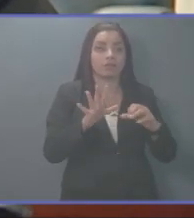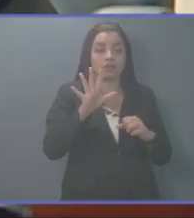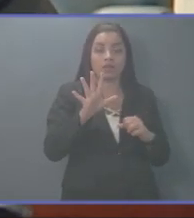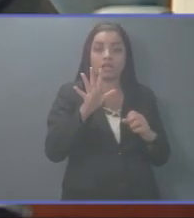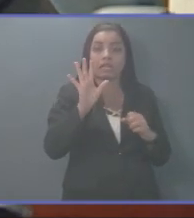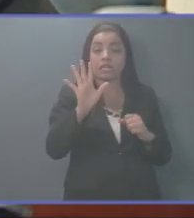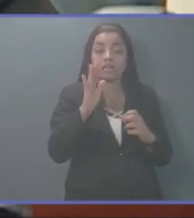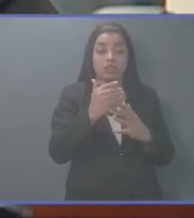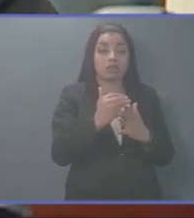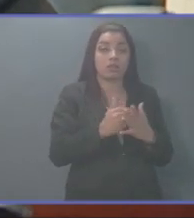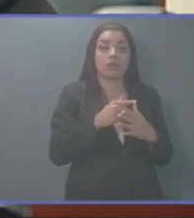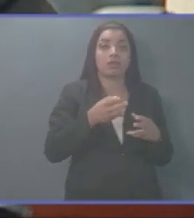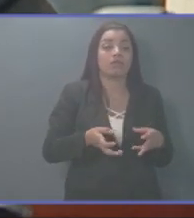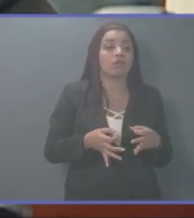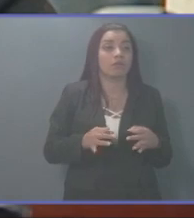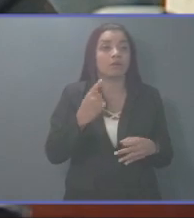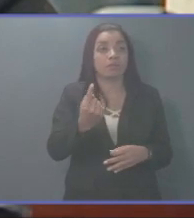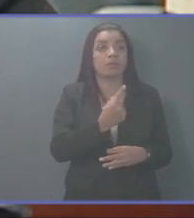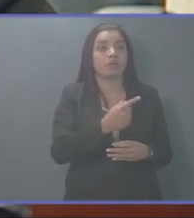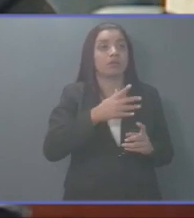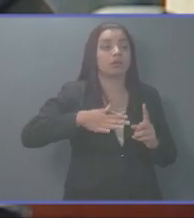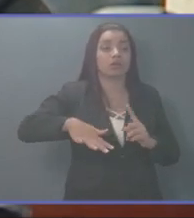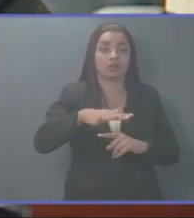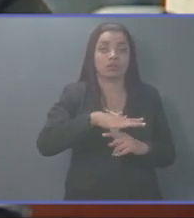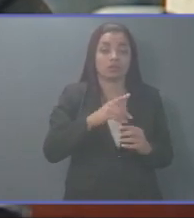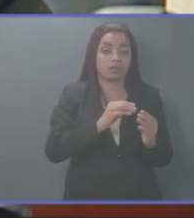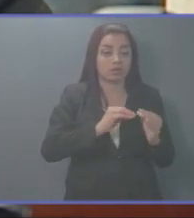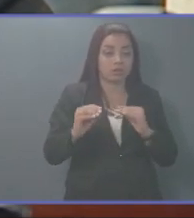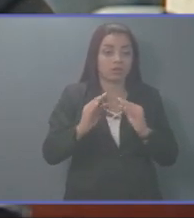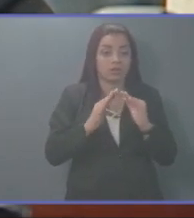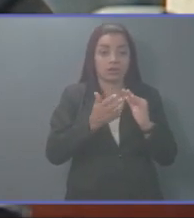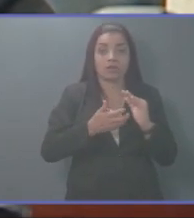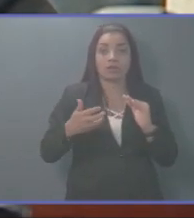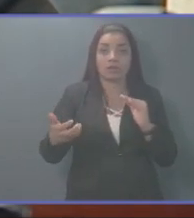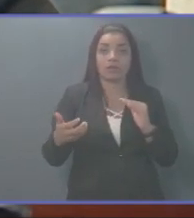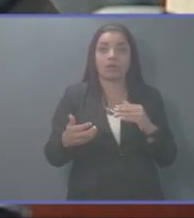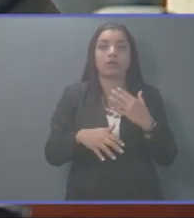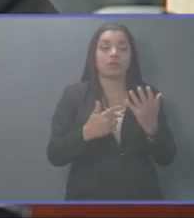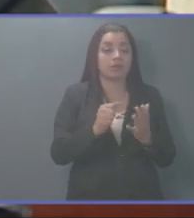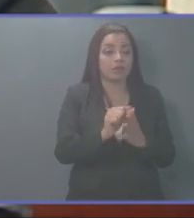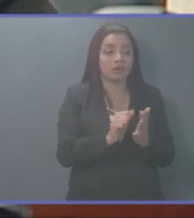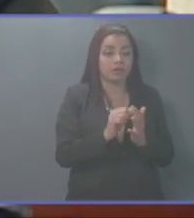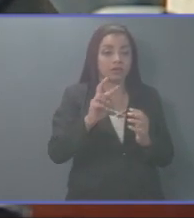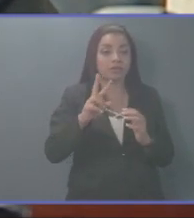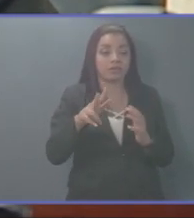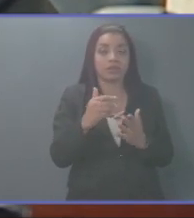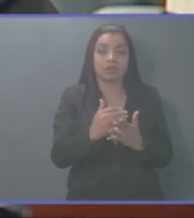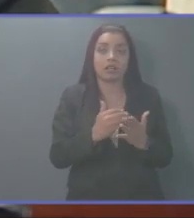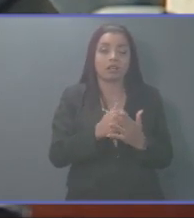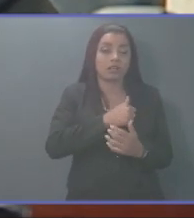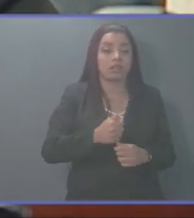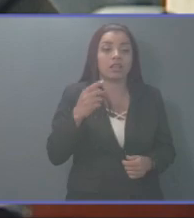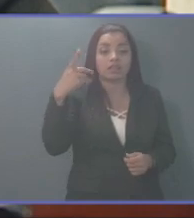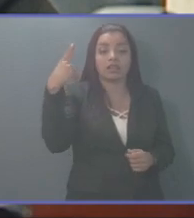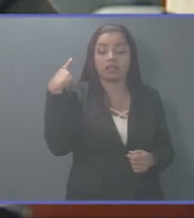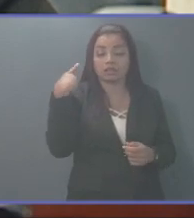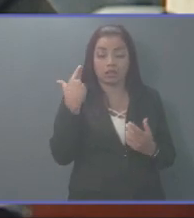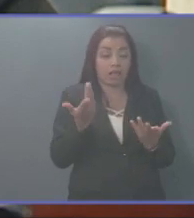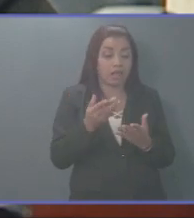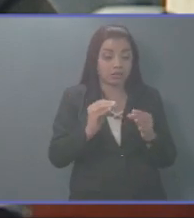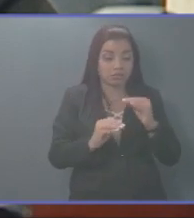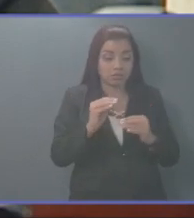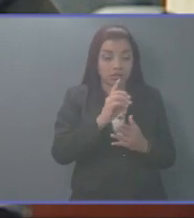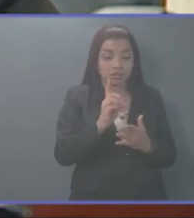Mecanismos de atención y de protección a las personas en condición de desplazamiento forzado interno. Del mecanismo, artículo 23. La dirección diseñará el mecanismo de